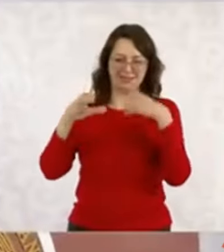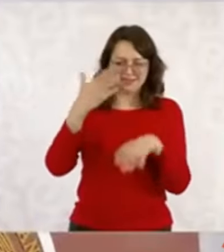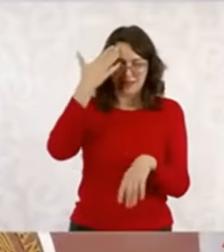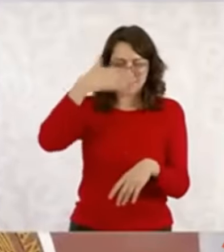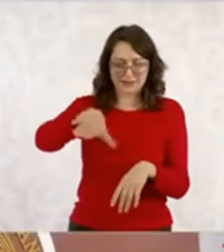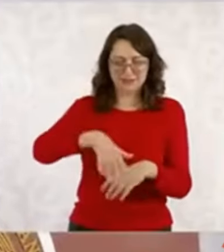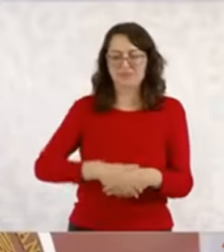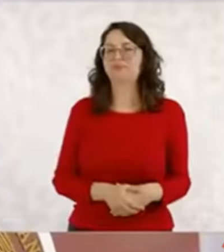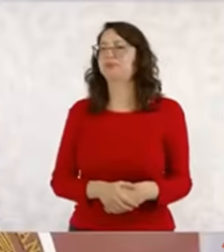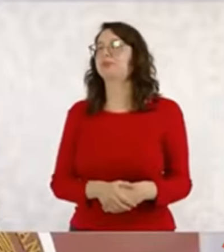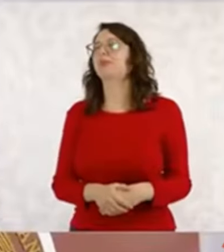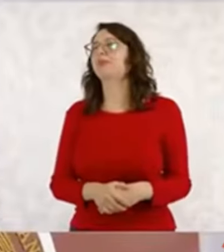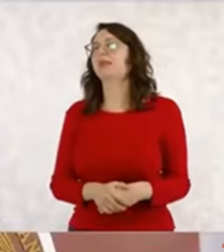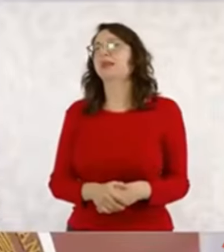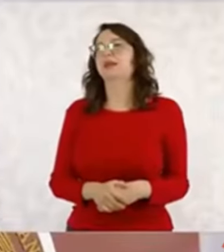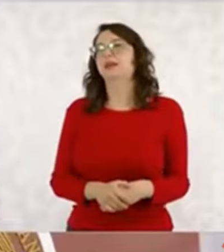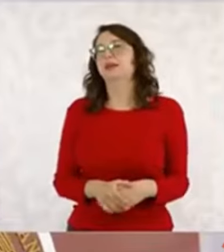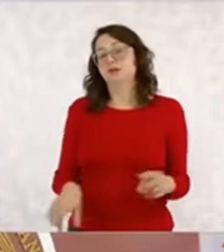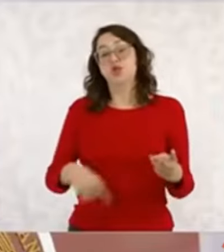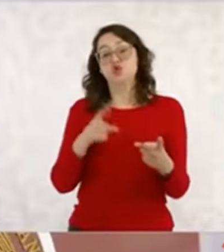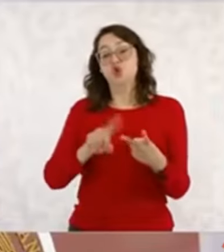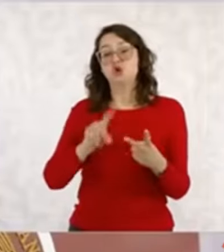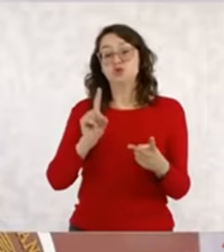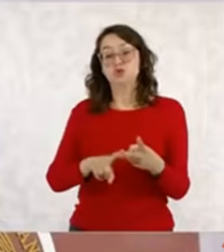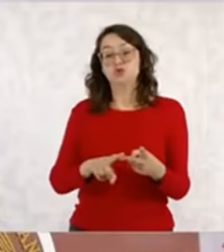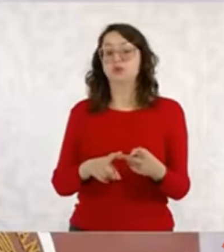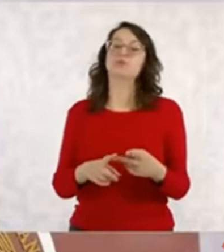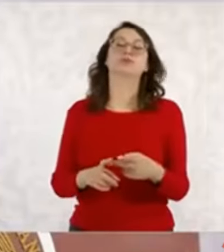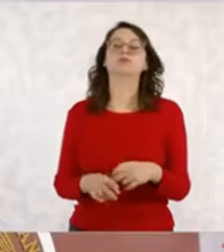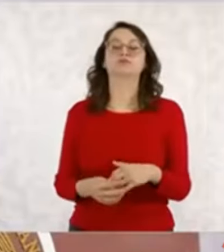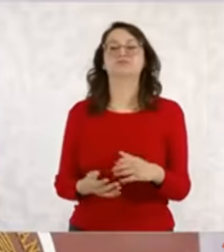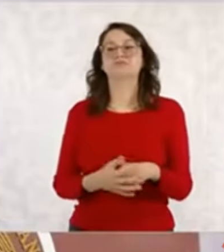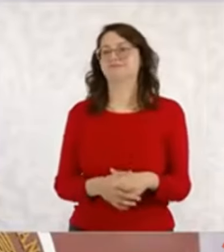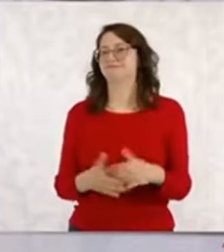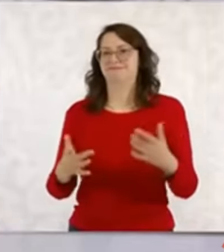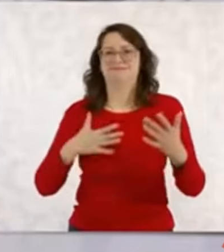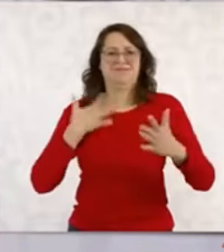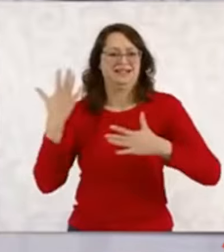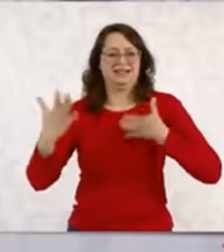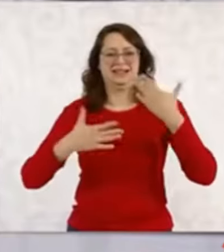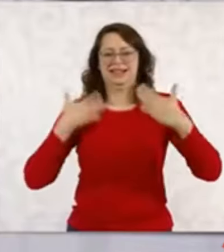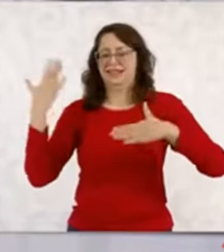mucho entusiasmo, muchos jóvenes, muchísimos jóvenes.